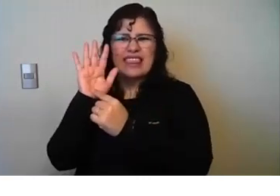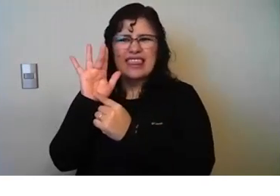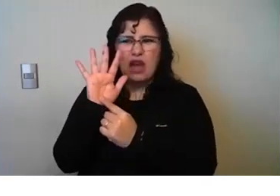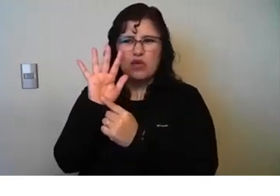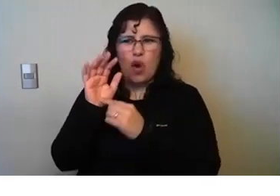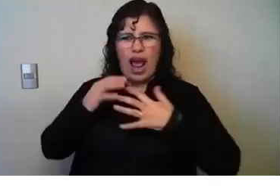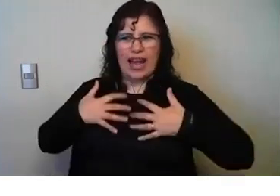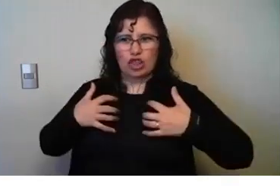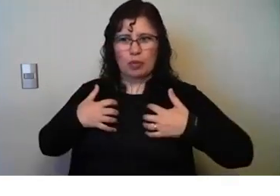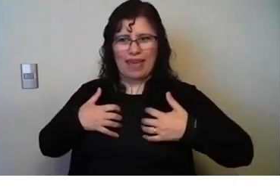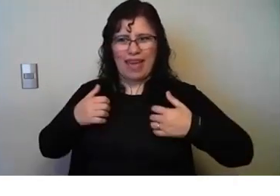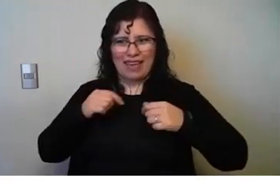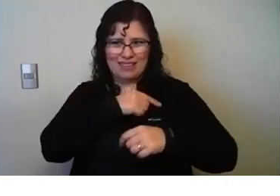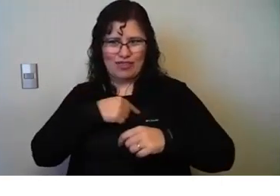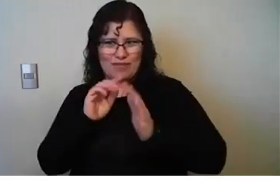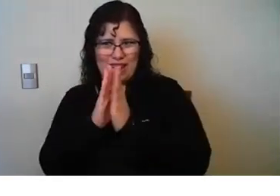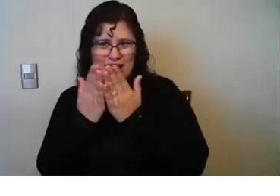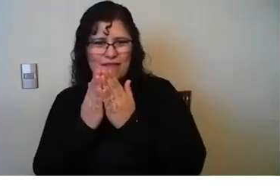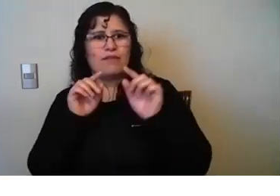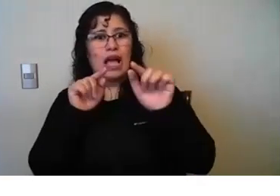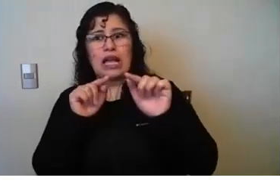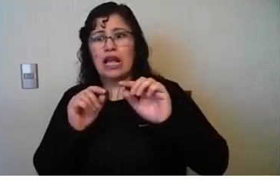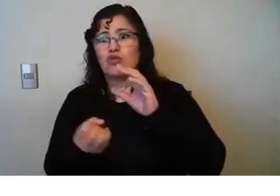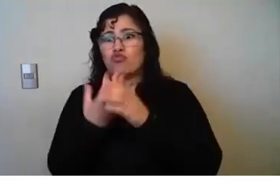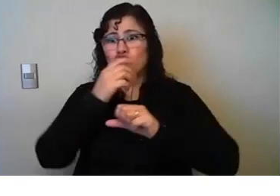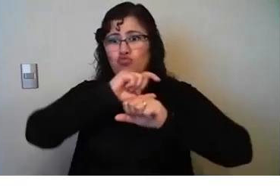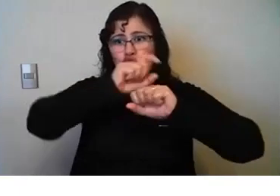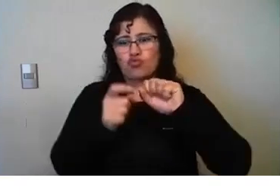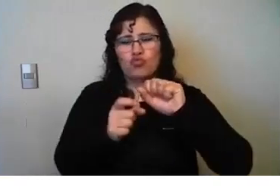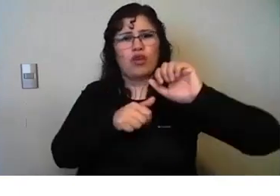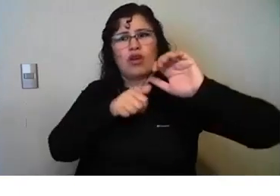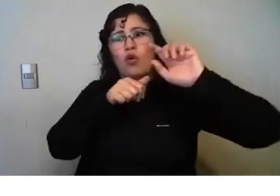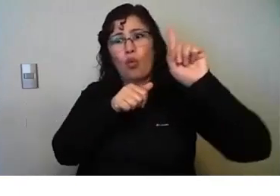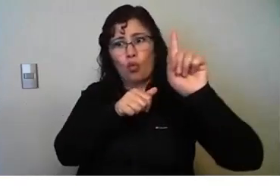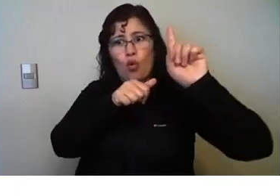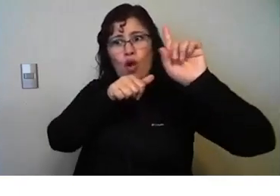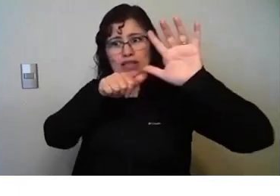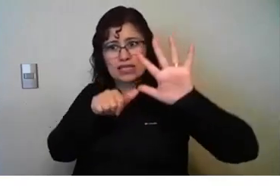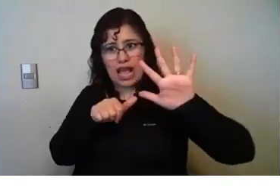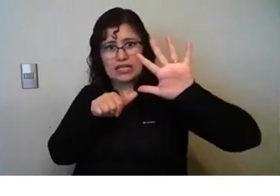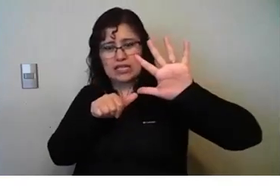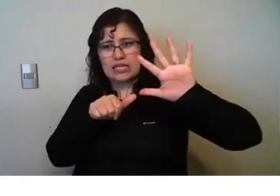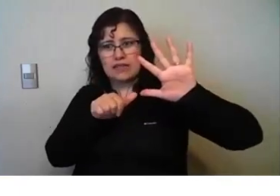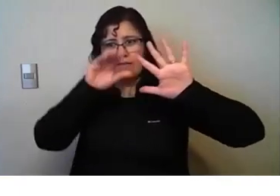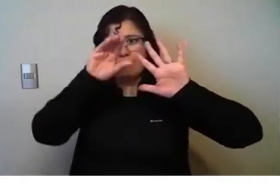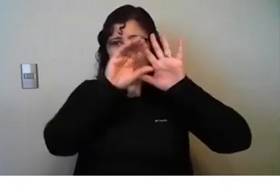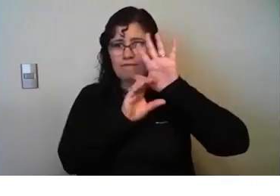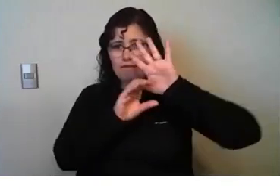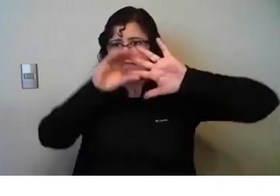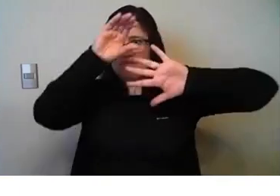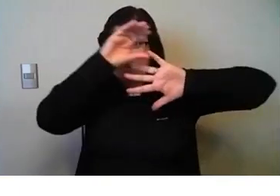las neocórtex, ¿sí? Del 1 al 6 nuevamente, 6 estratos y las